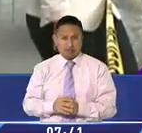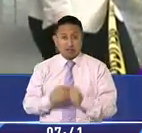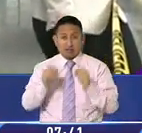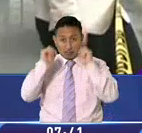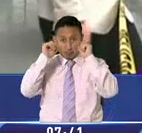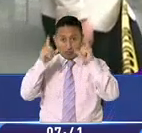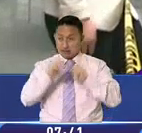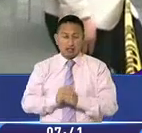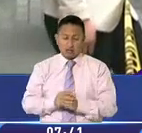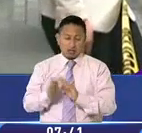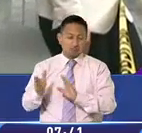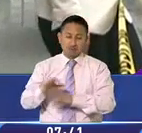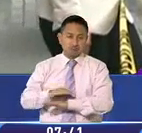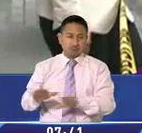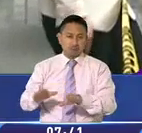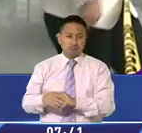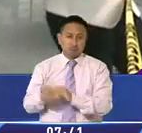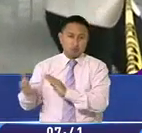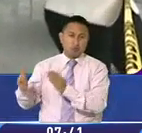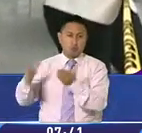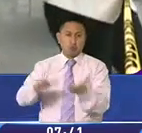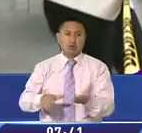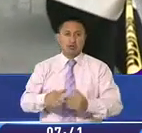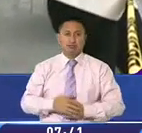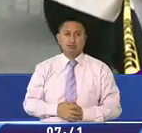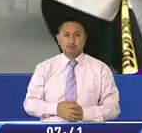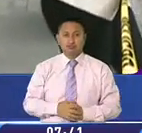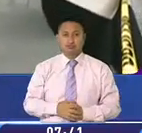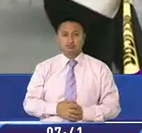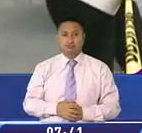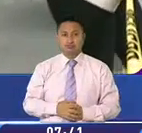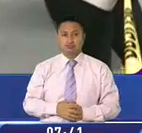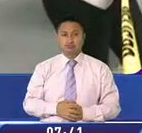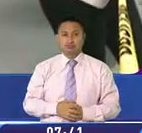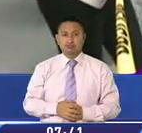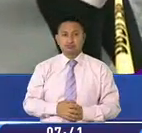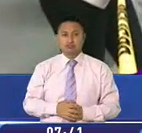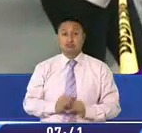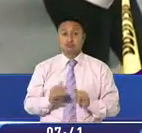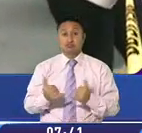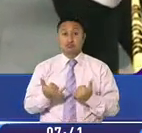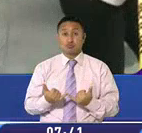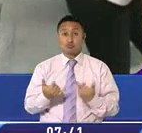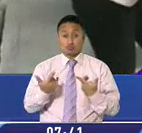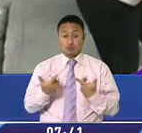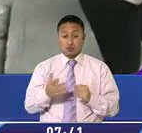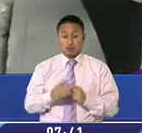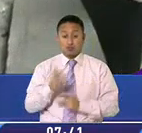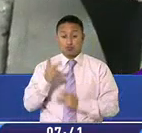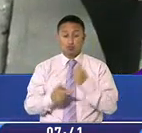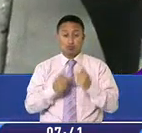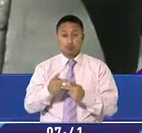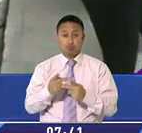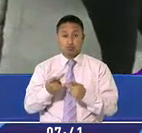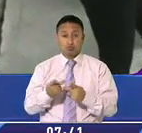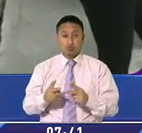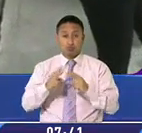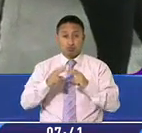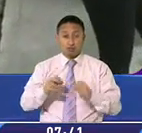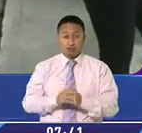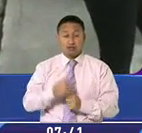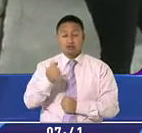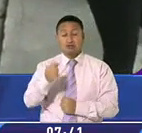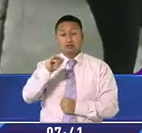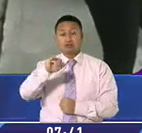tuvo una circulación espontánea. En este momento se están realizando los procesos de investigación por parte del CIAD